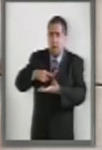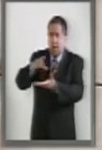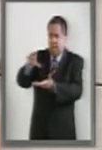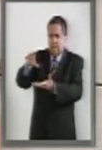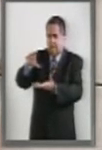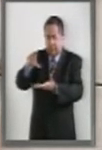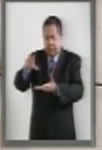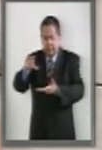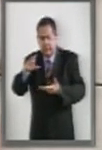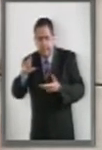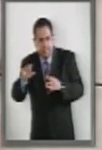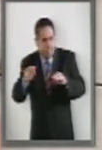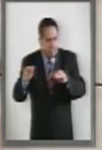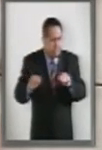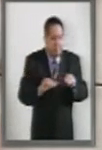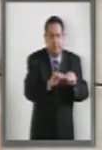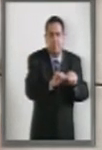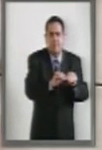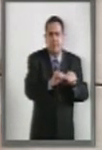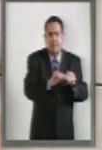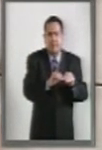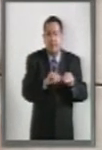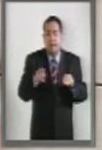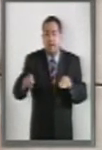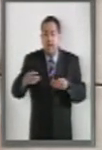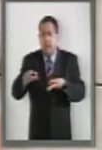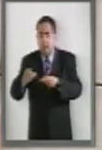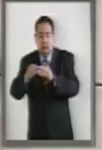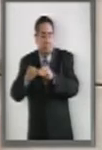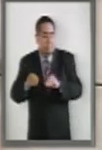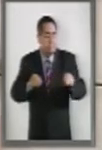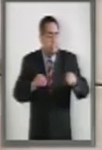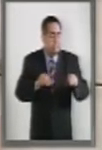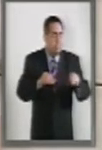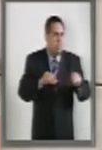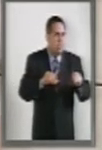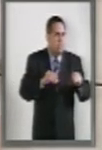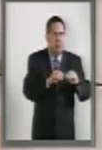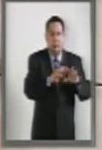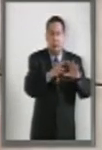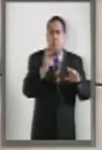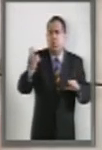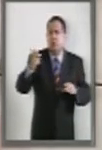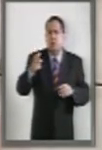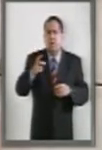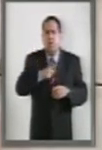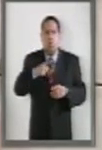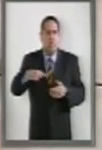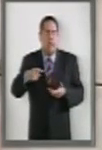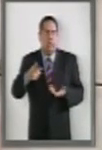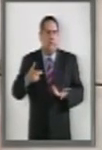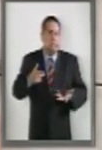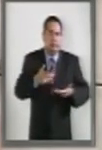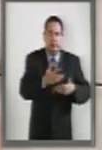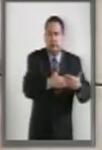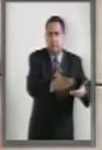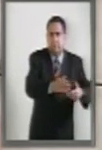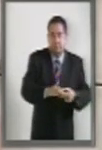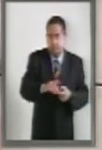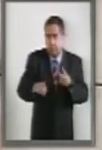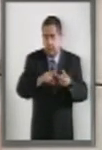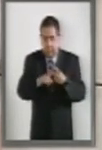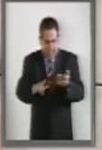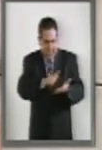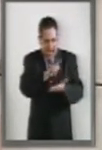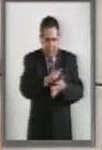papel relevante y con el gasto público la deuda. En segundo lugar, a la decisión que se tomara de acompañar las reformas